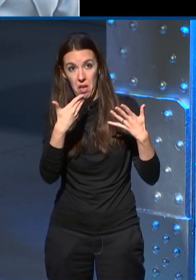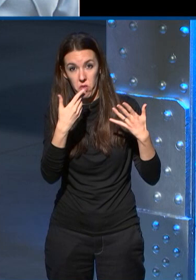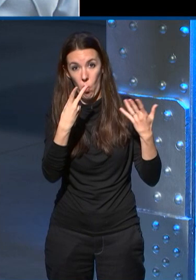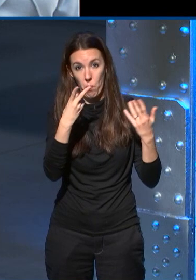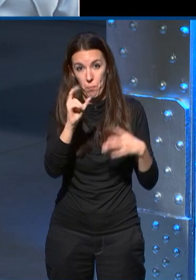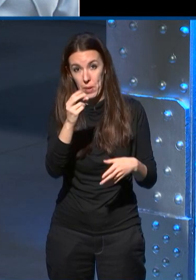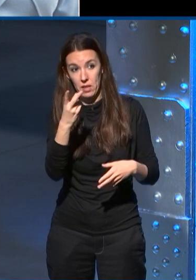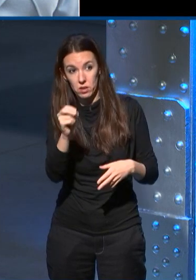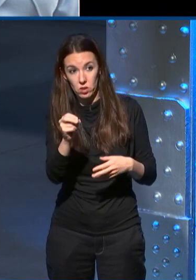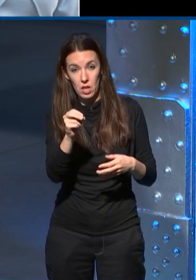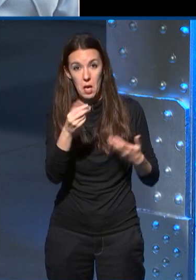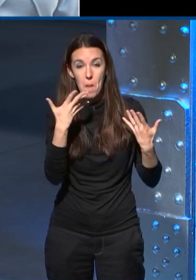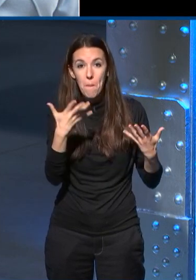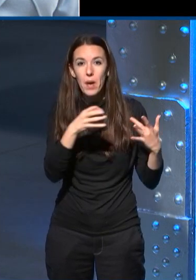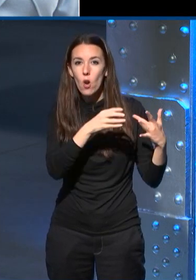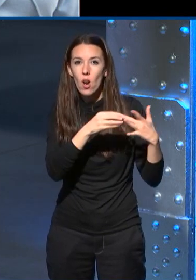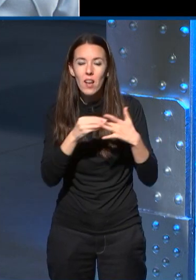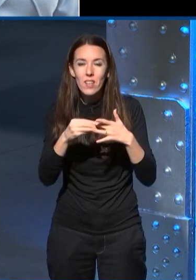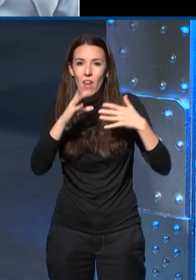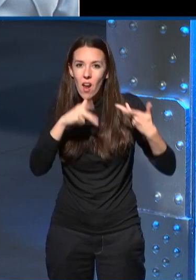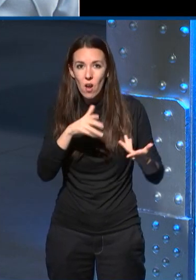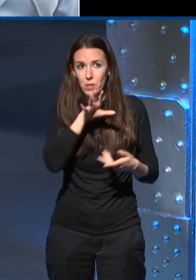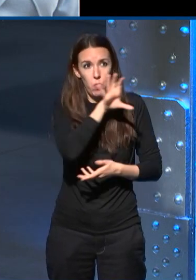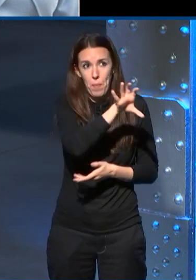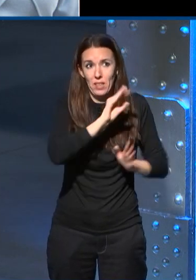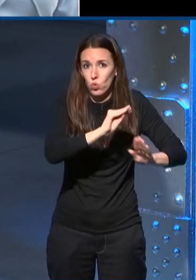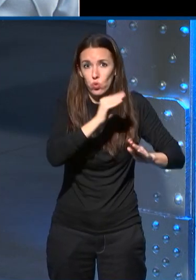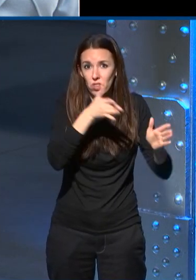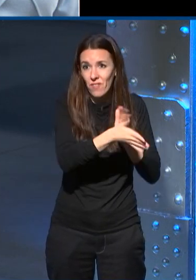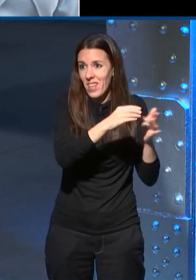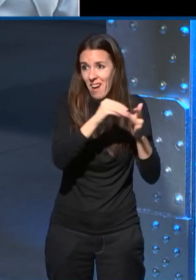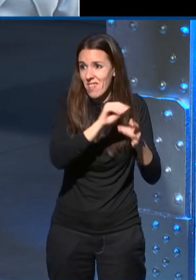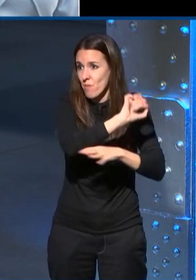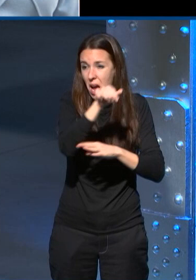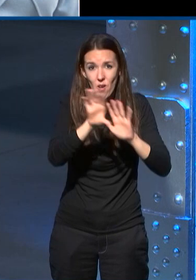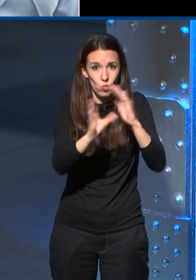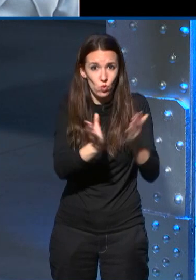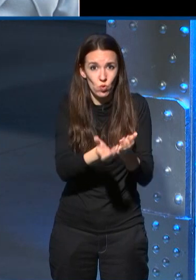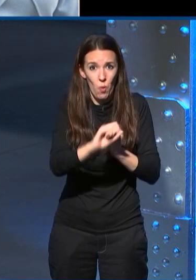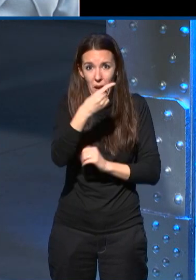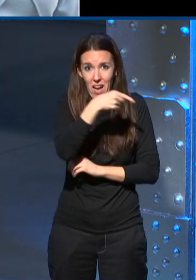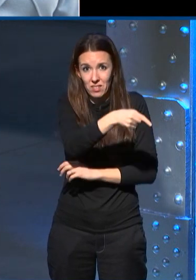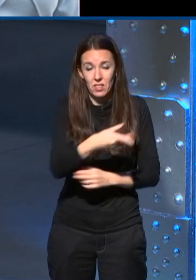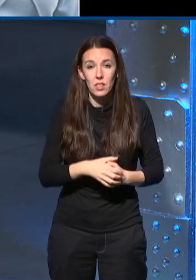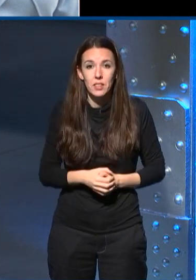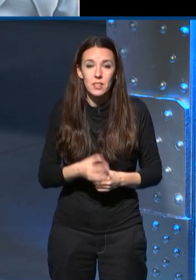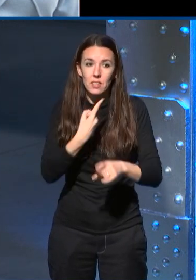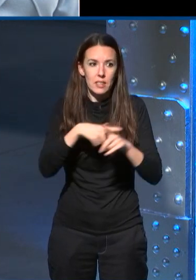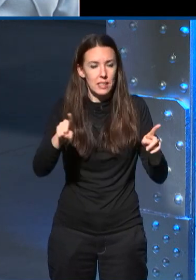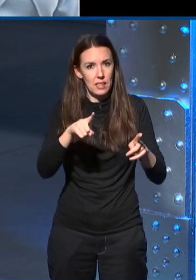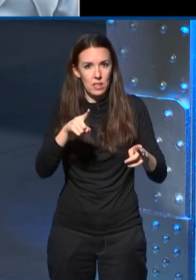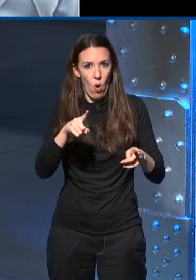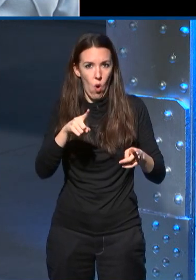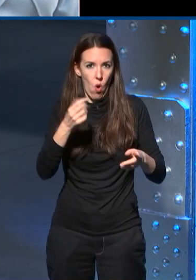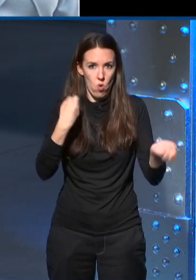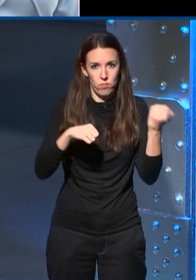2020, pero es líder ahora mismo en su país, ¿no? Entonces, quizás distinto carisma.